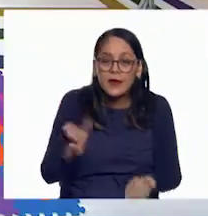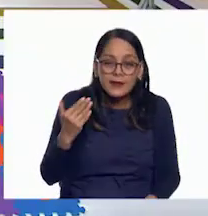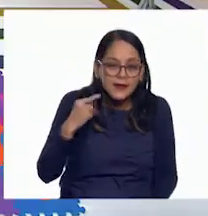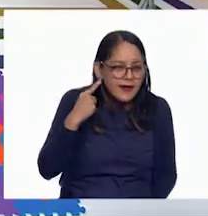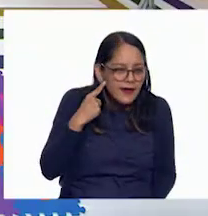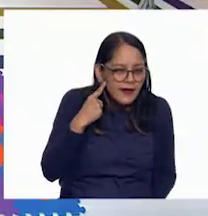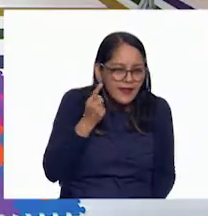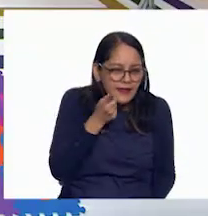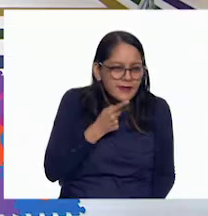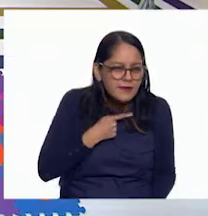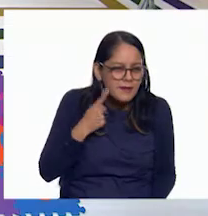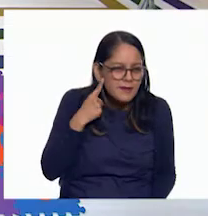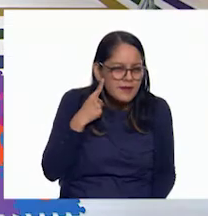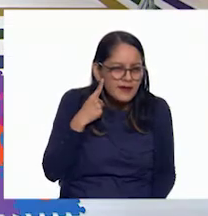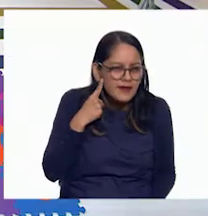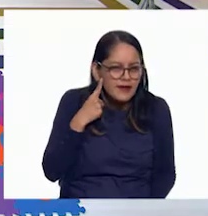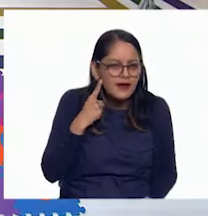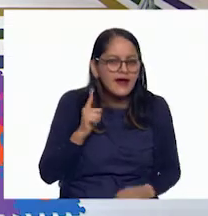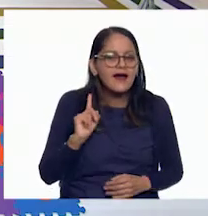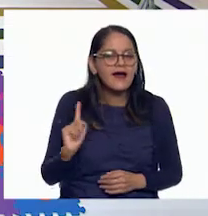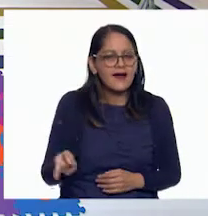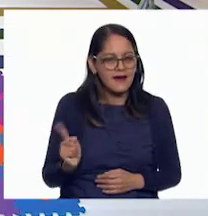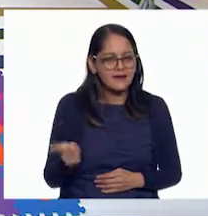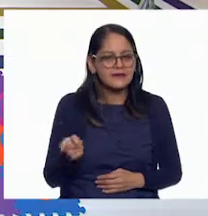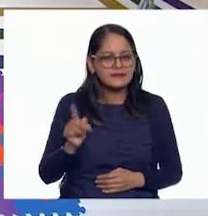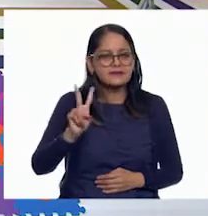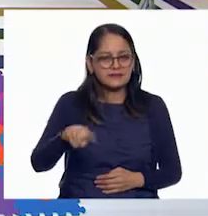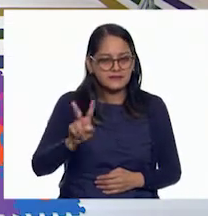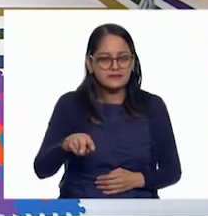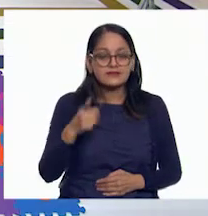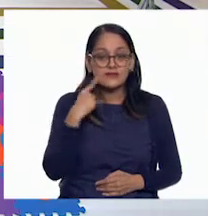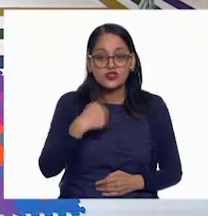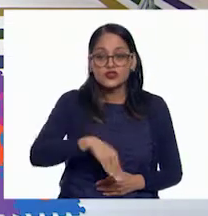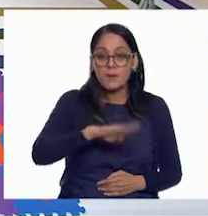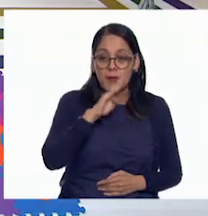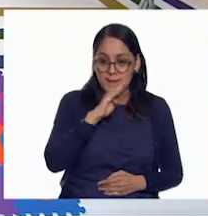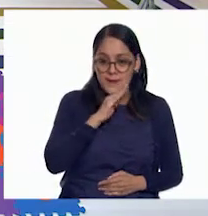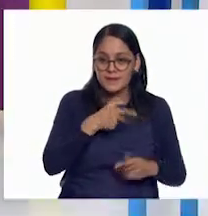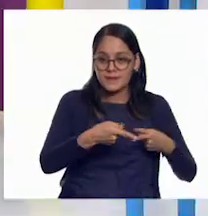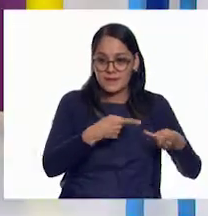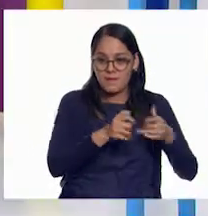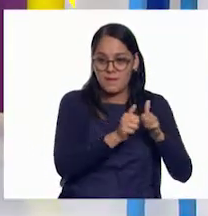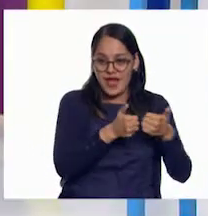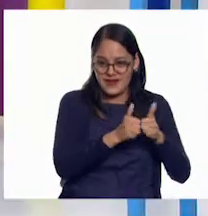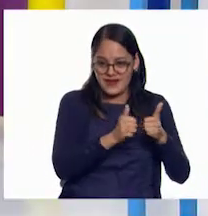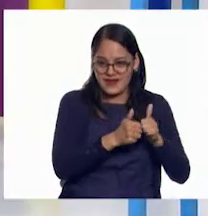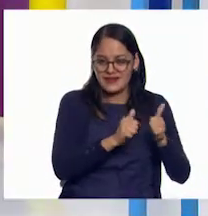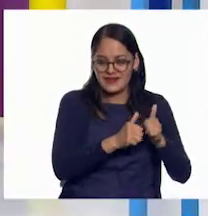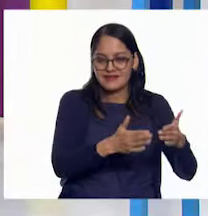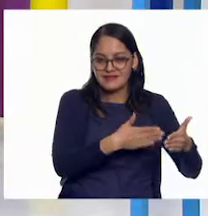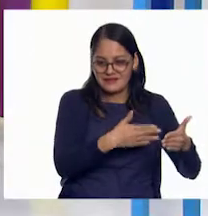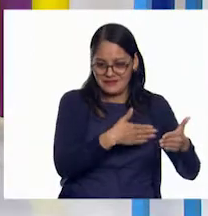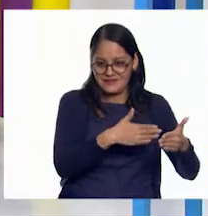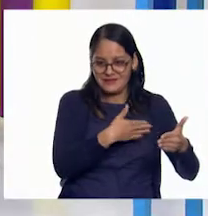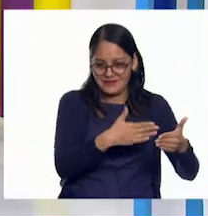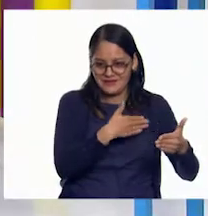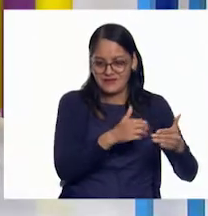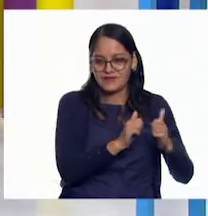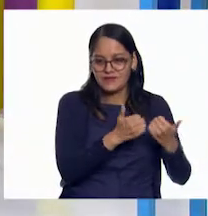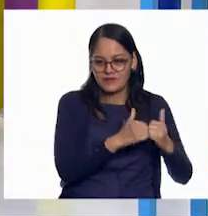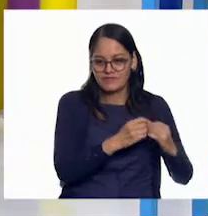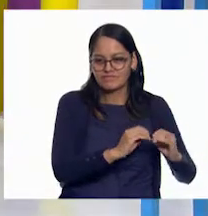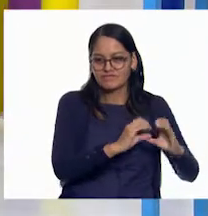fuerte, dime, porque no estoy... ¡Claro! Su mamá hornea unos panqués. Su